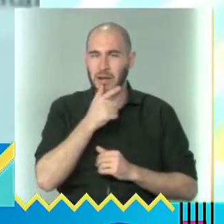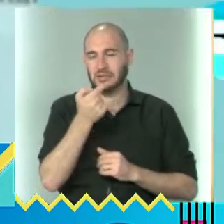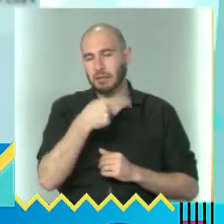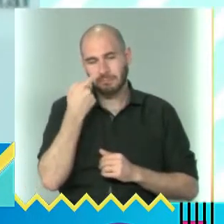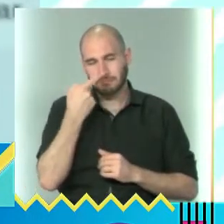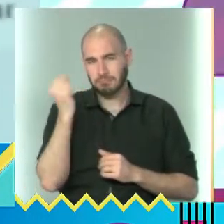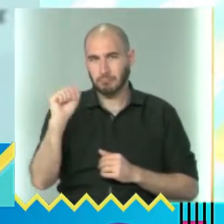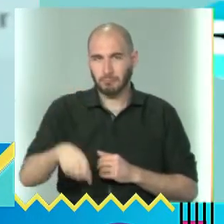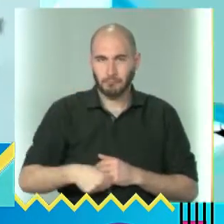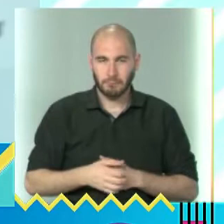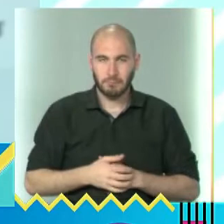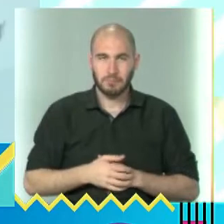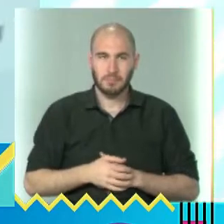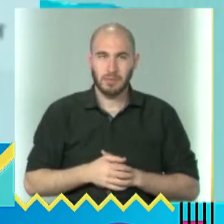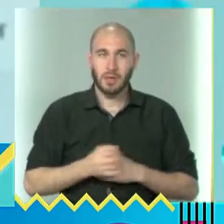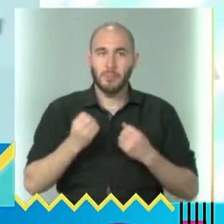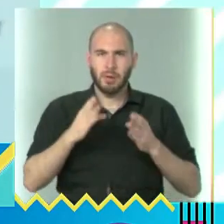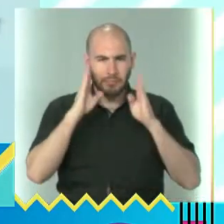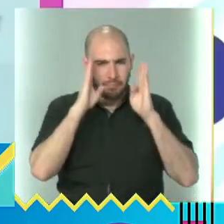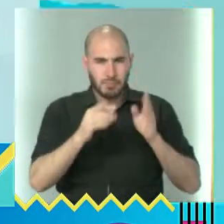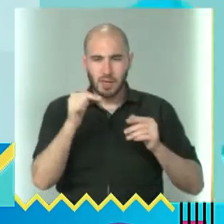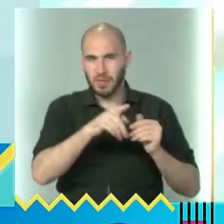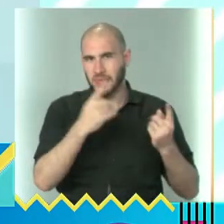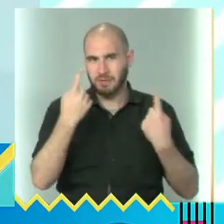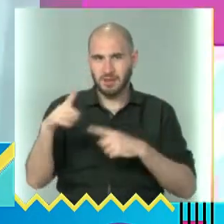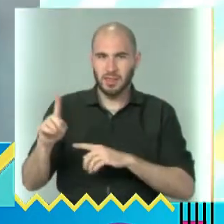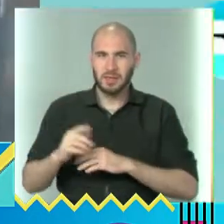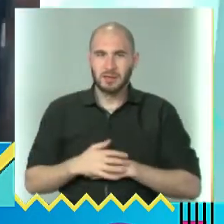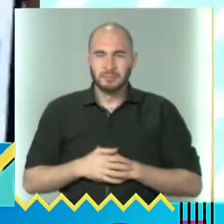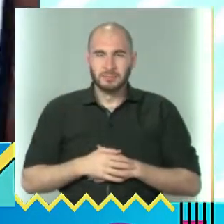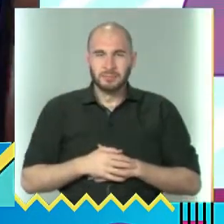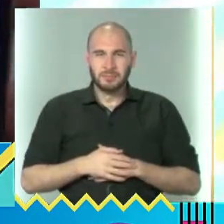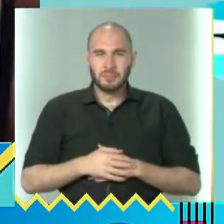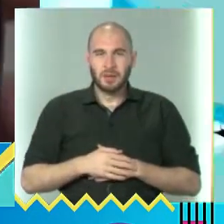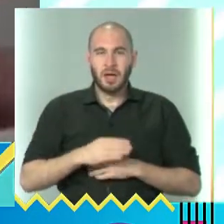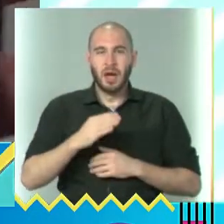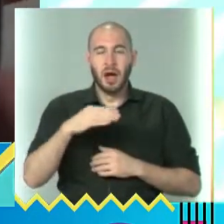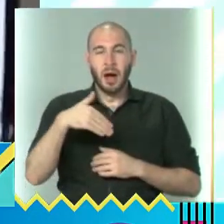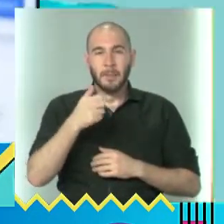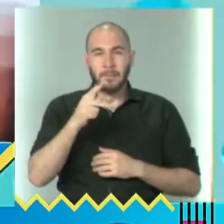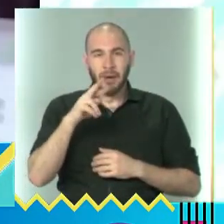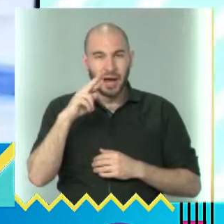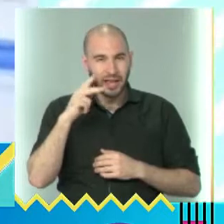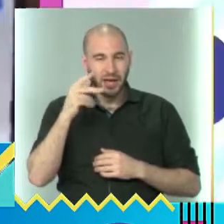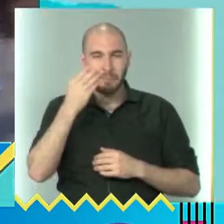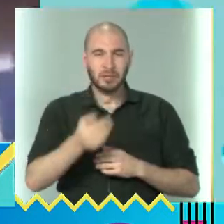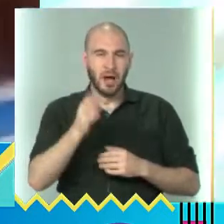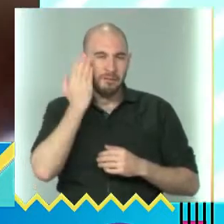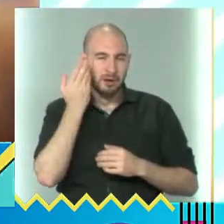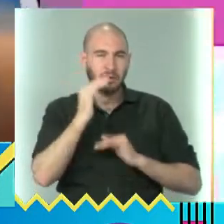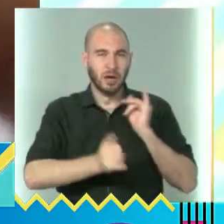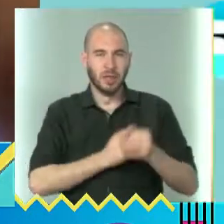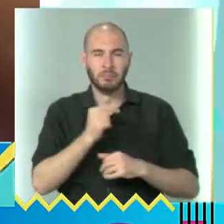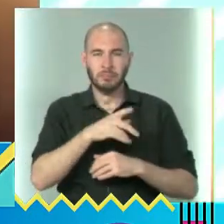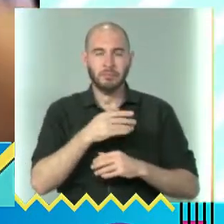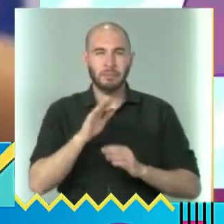interesa mucho, ¿no? Porque el foco de ellos está en otro lado. Y Zuckerberg se defiende mucho en el hecho de que él